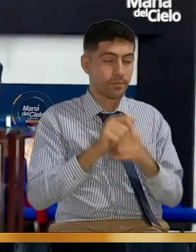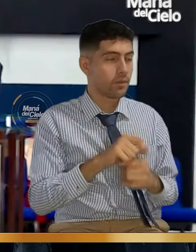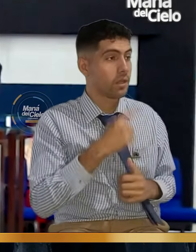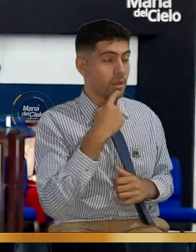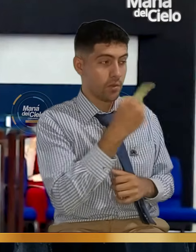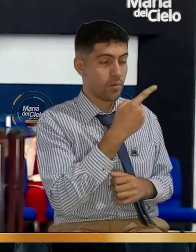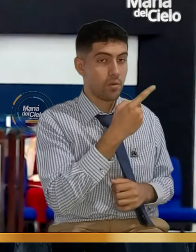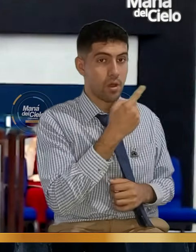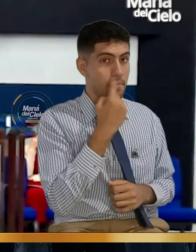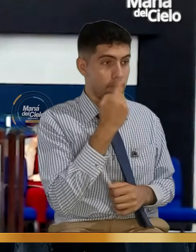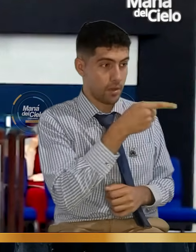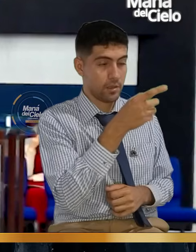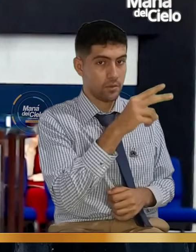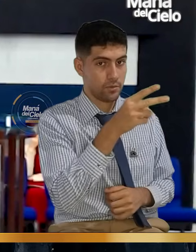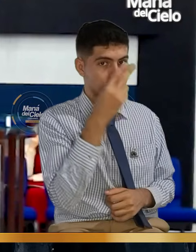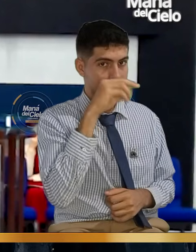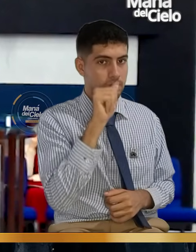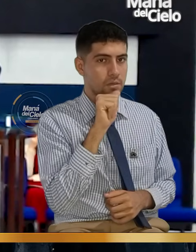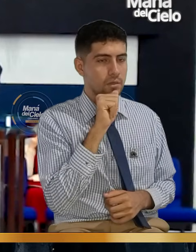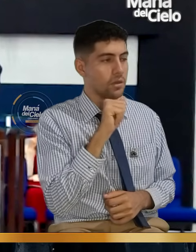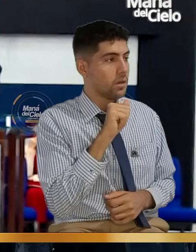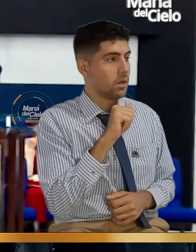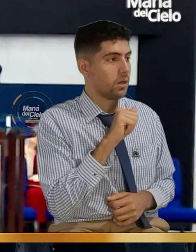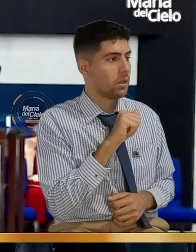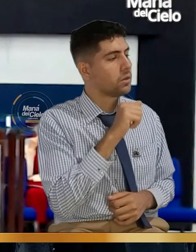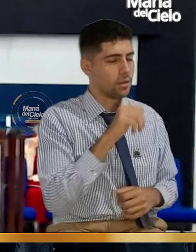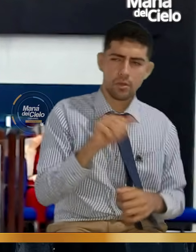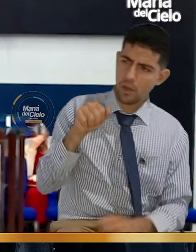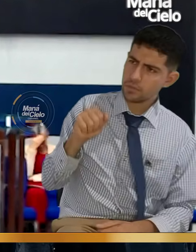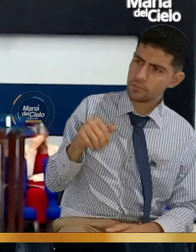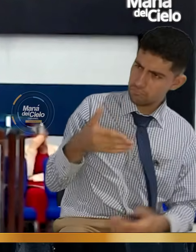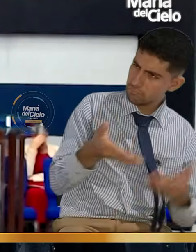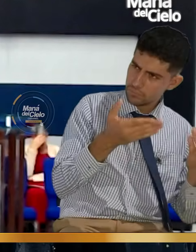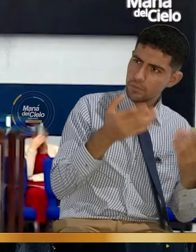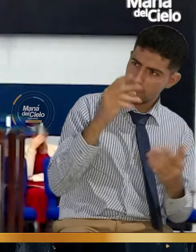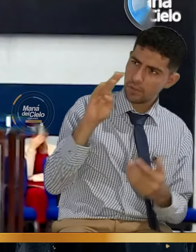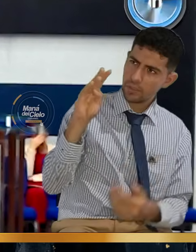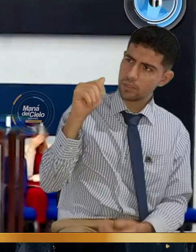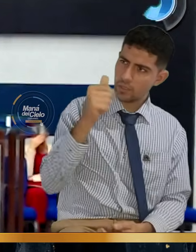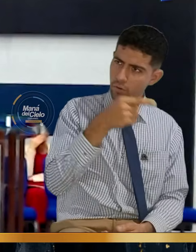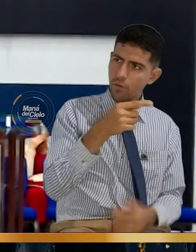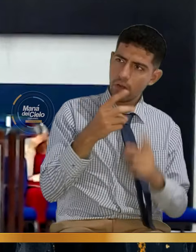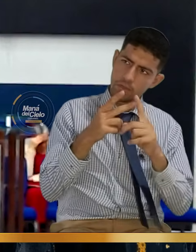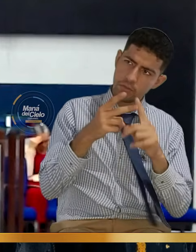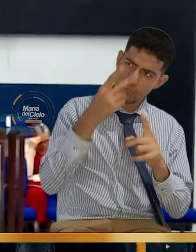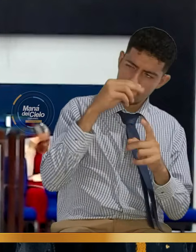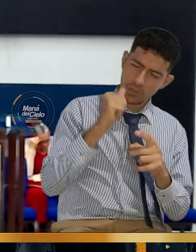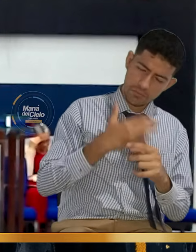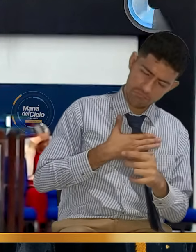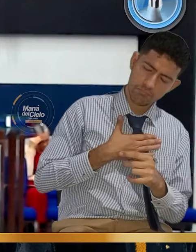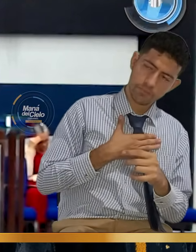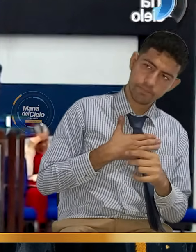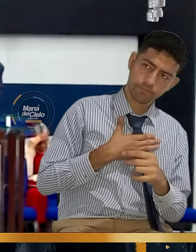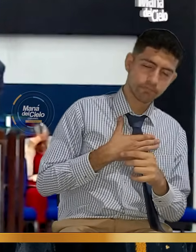a Raquel. Gloria al Señor. Pero con Lea tuvo varios hijos, entre ellos Judá,